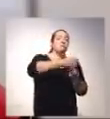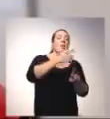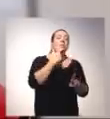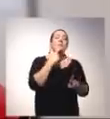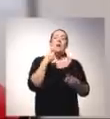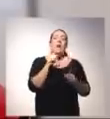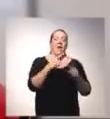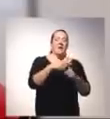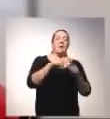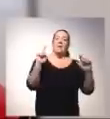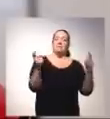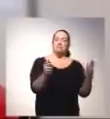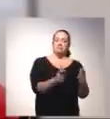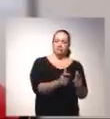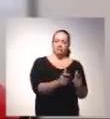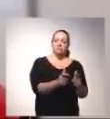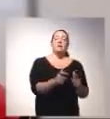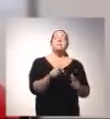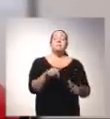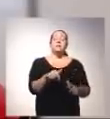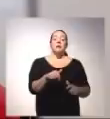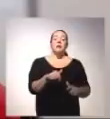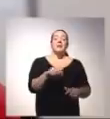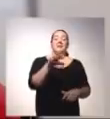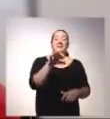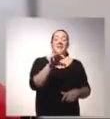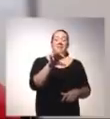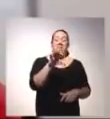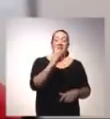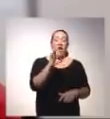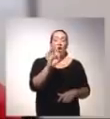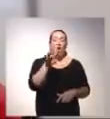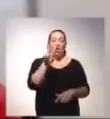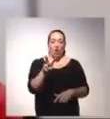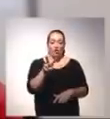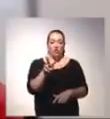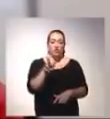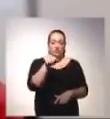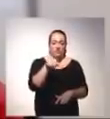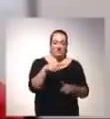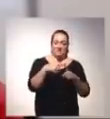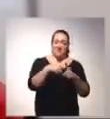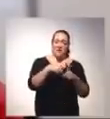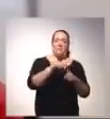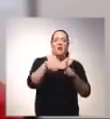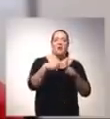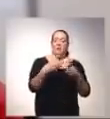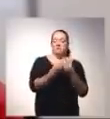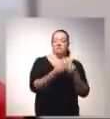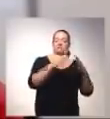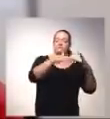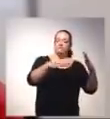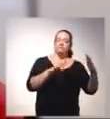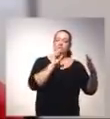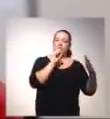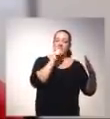descendente. En el caso de las emisiones de dióxido de carbono asociados a toda la dorsal volcánica de